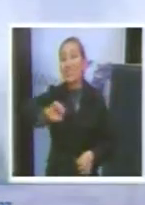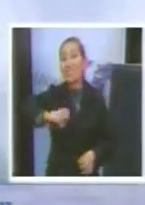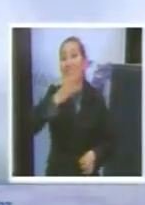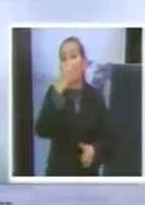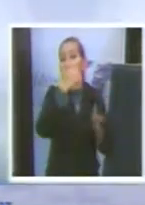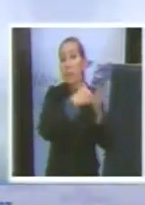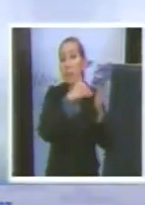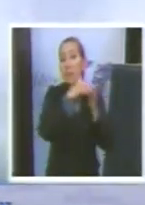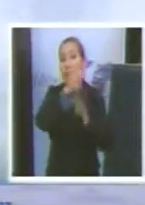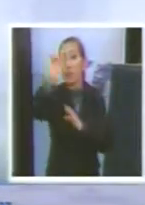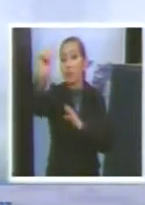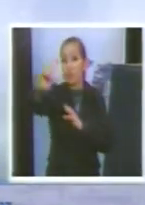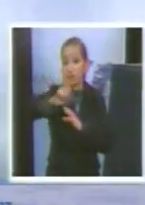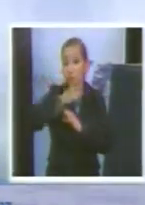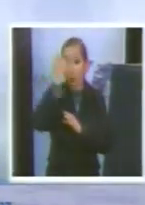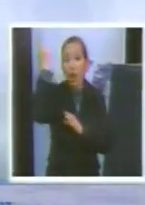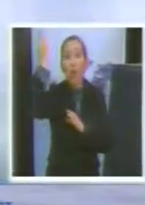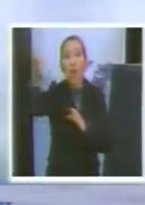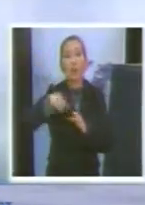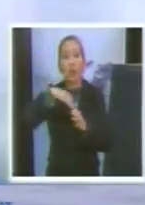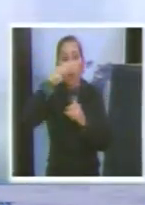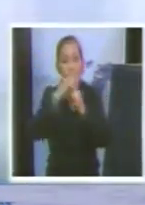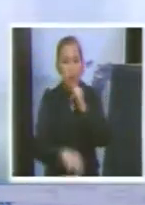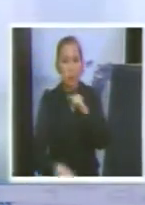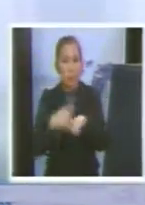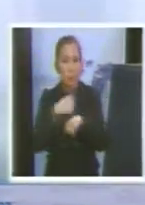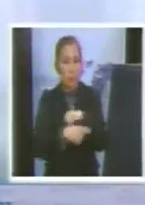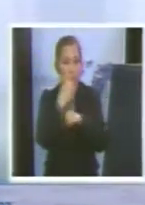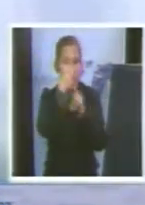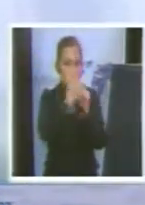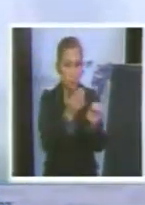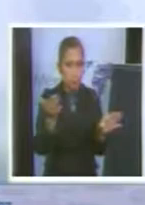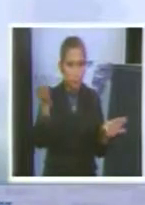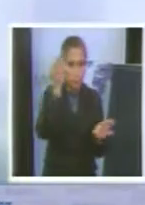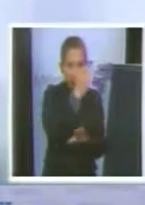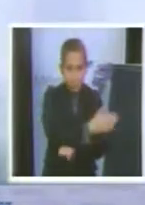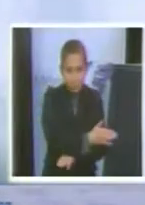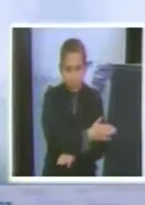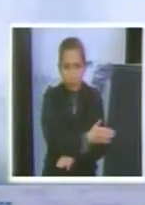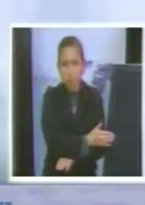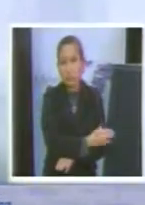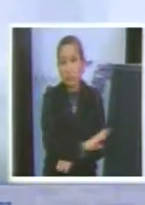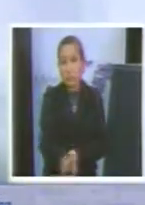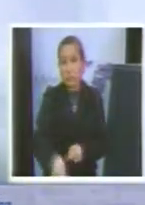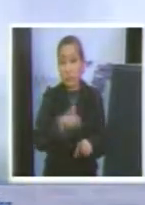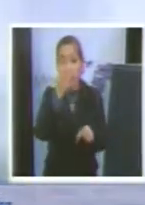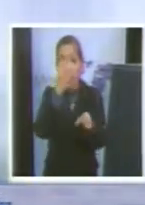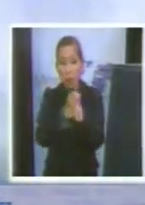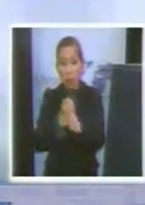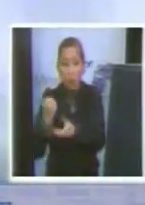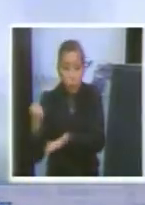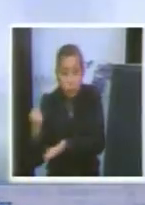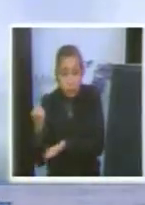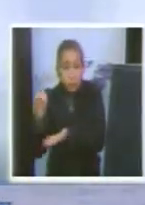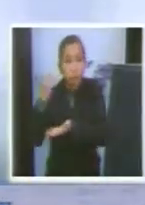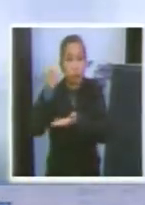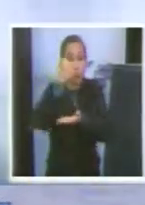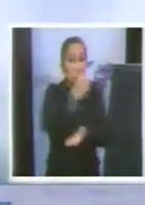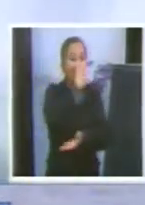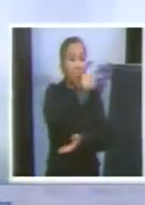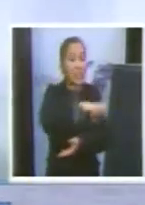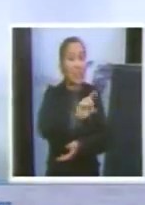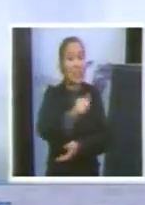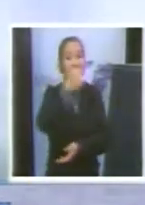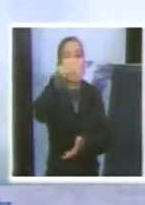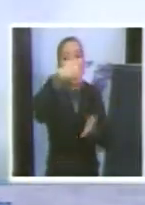mil millones de dólares con las últimas cifras del año pasado. El segundo inversionista,